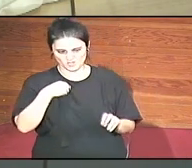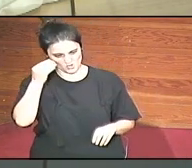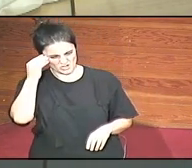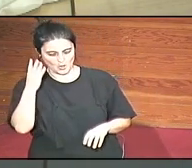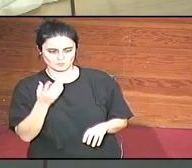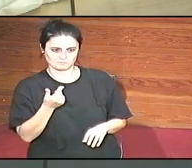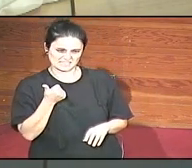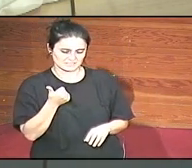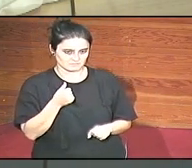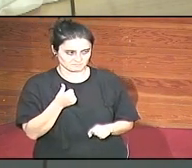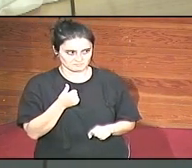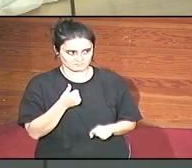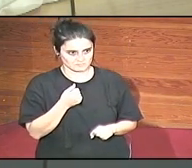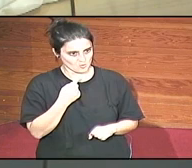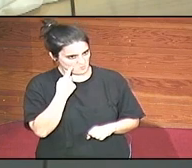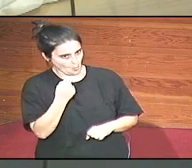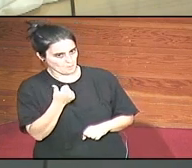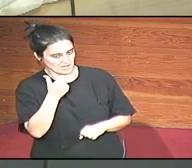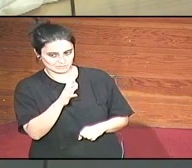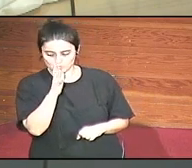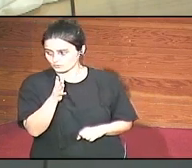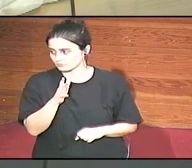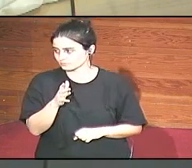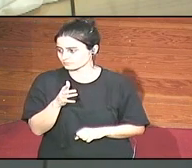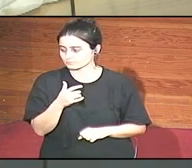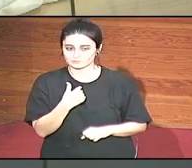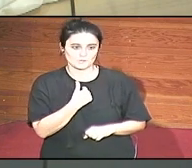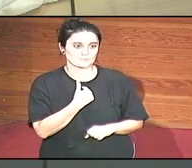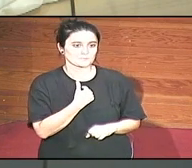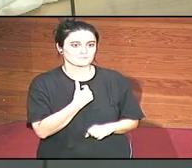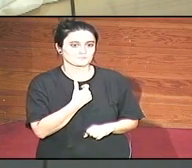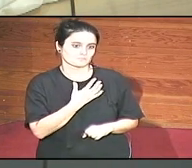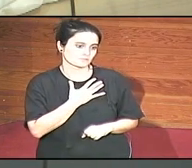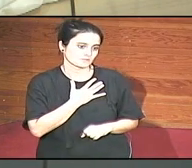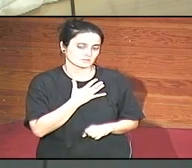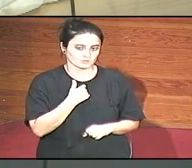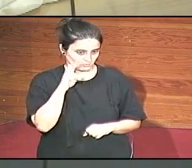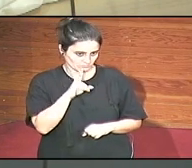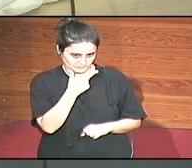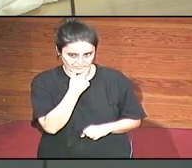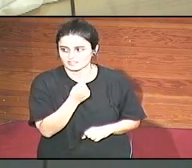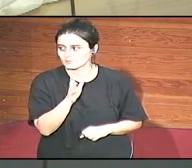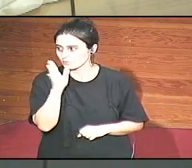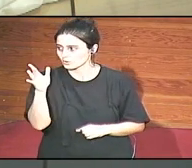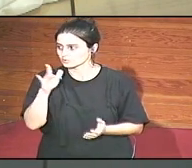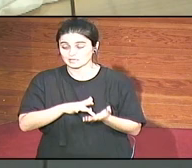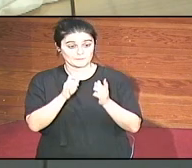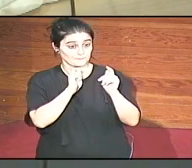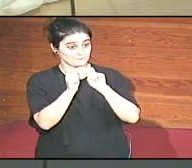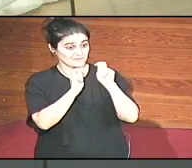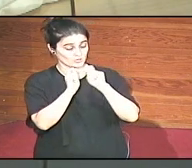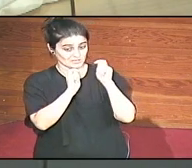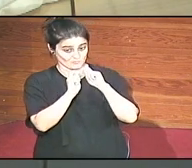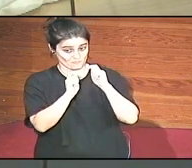componentes que le llamo pues yo sólo veo enseguida en el periodismo un